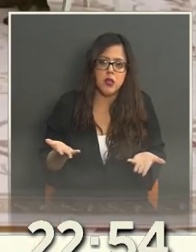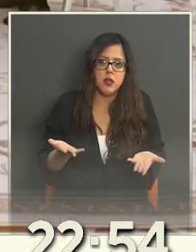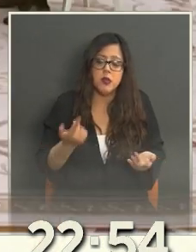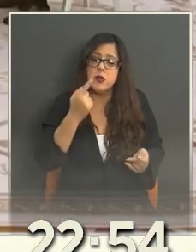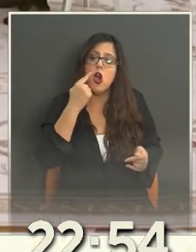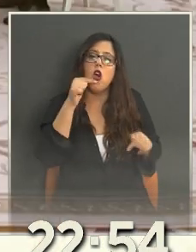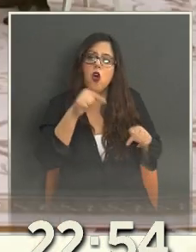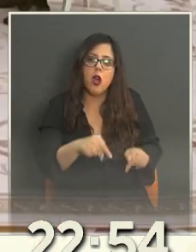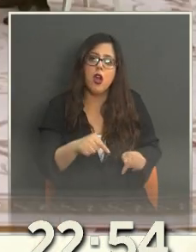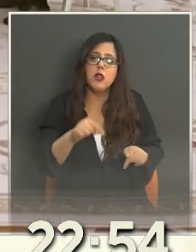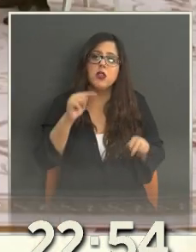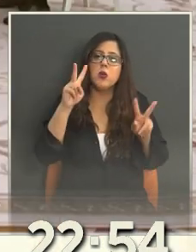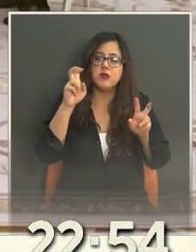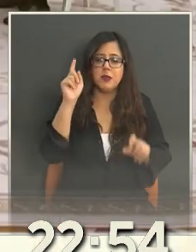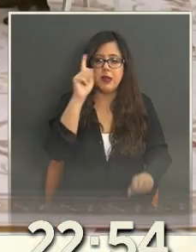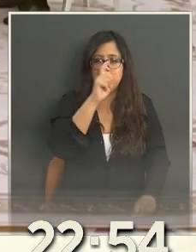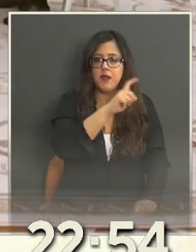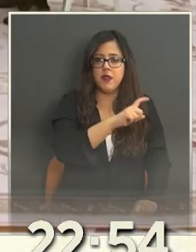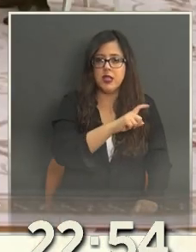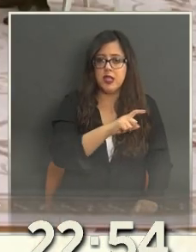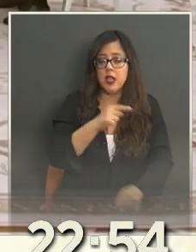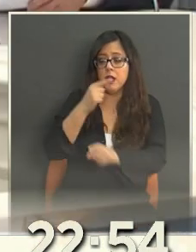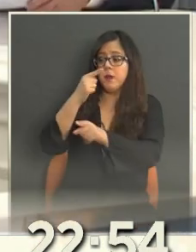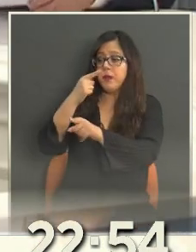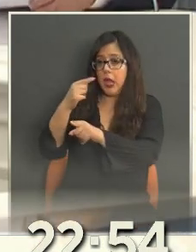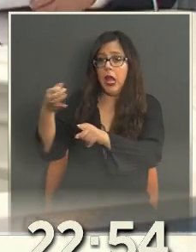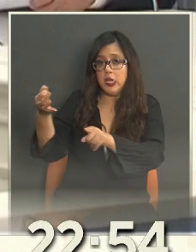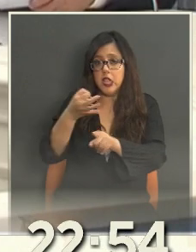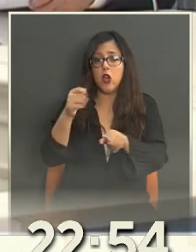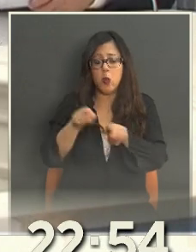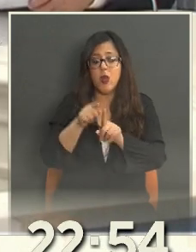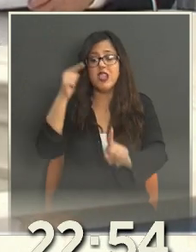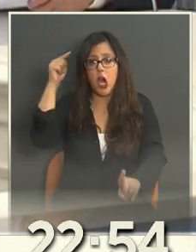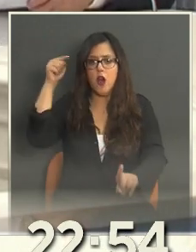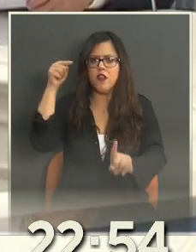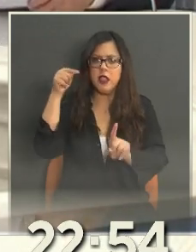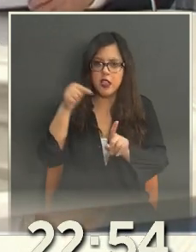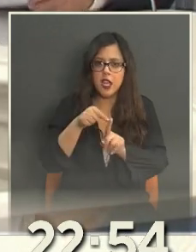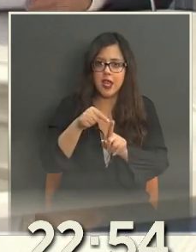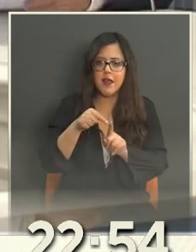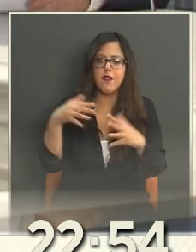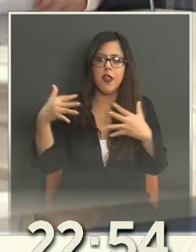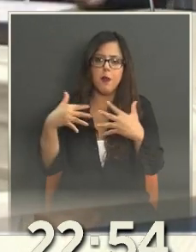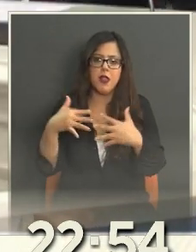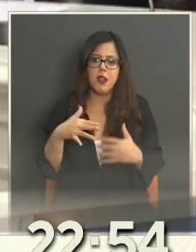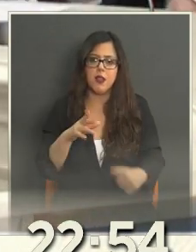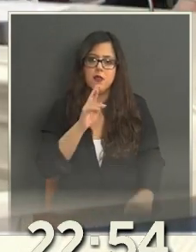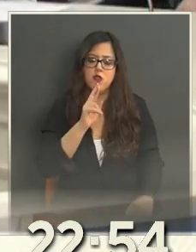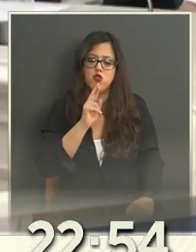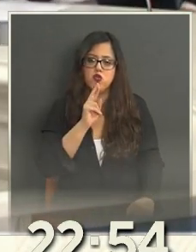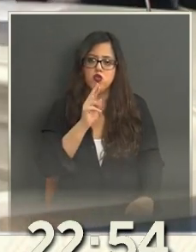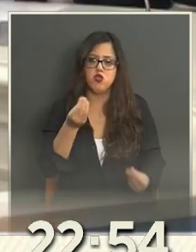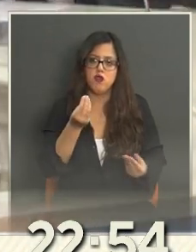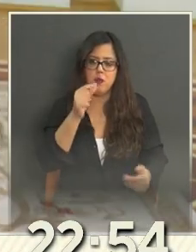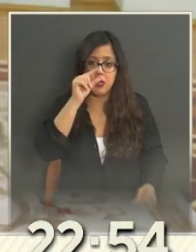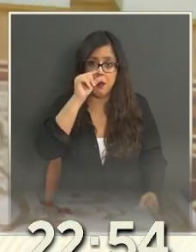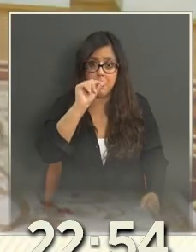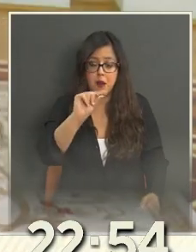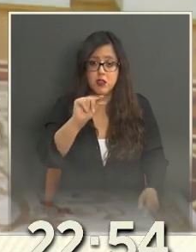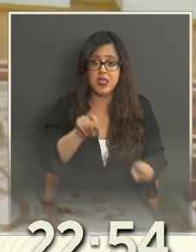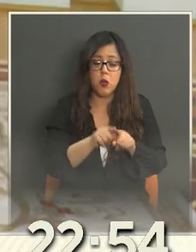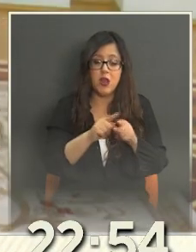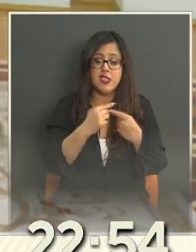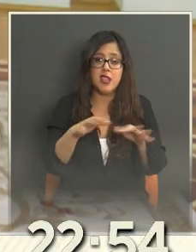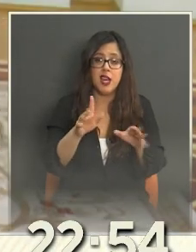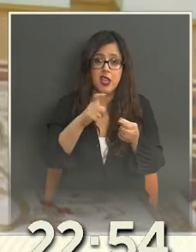compleja el mismo dicho que es un objetivo primario de las fuerzas rusas y claramente para putin remover hacerles que es